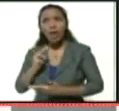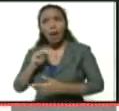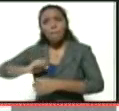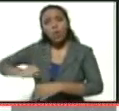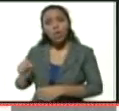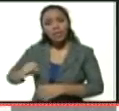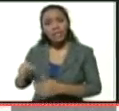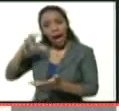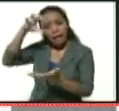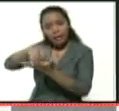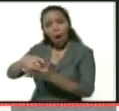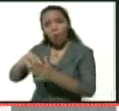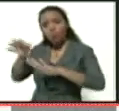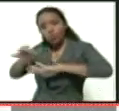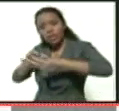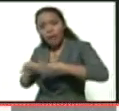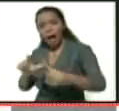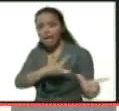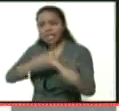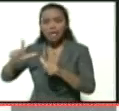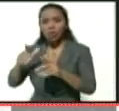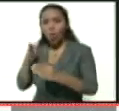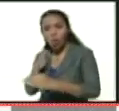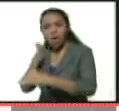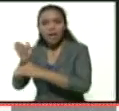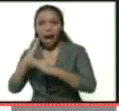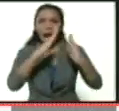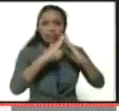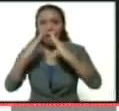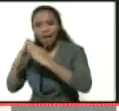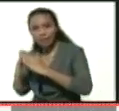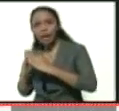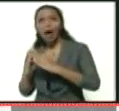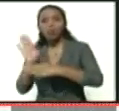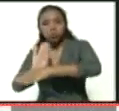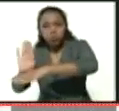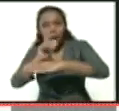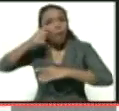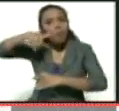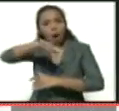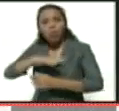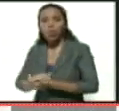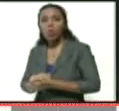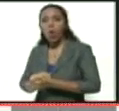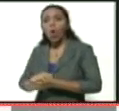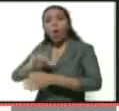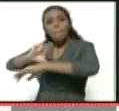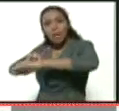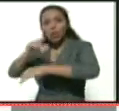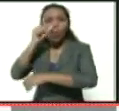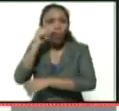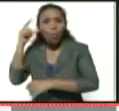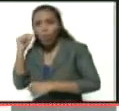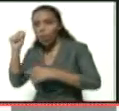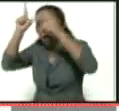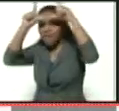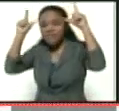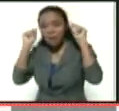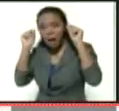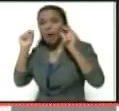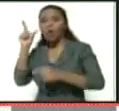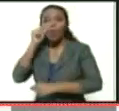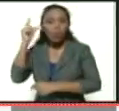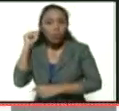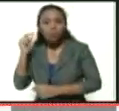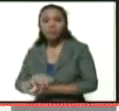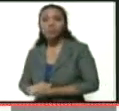policías estatales y municipales, listas para ir a casa por casa a la protección del pueblo. Los médicos, las médicas, los enfermeros, las